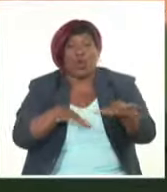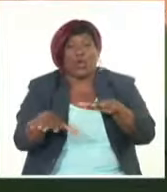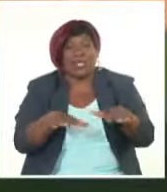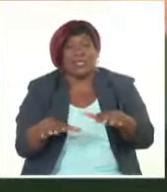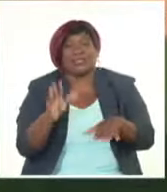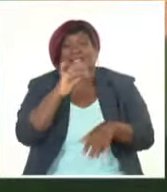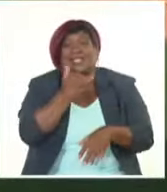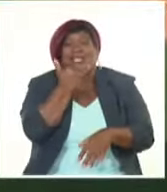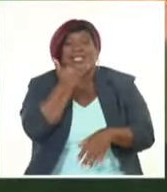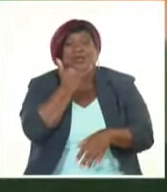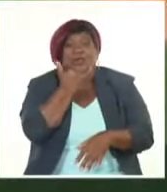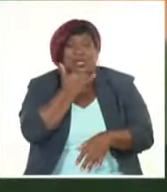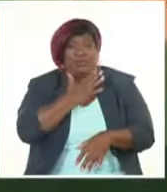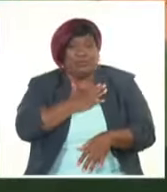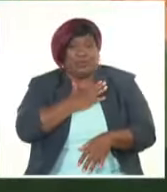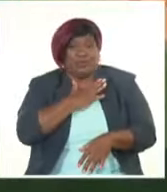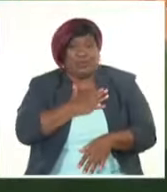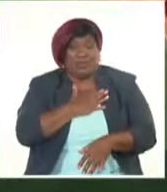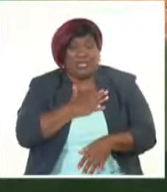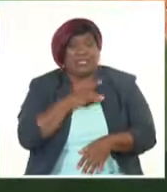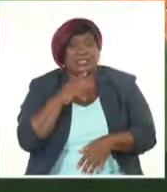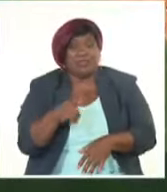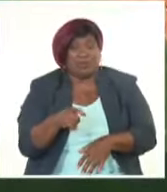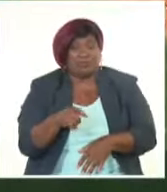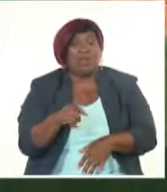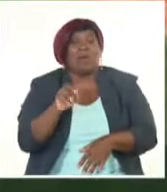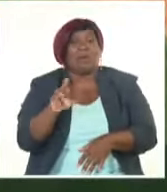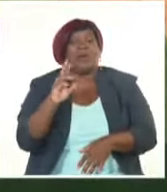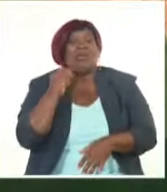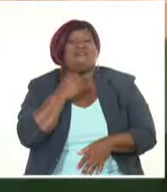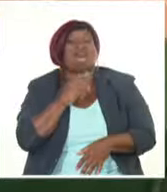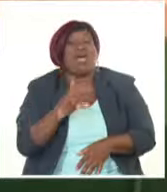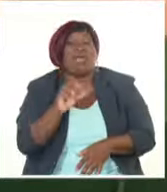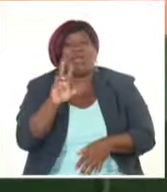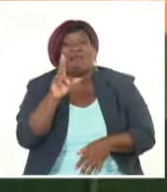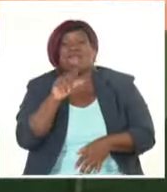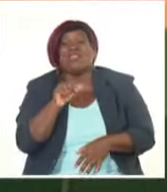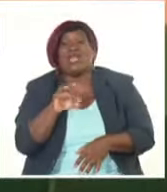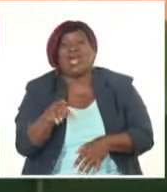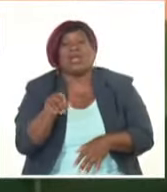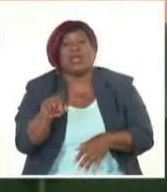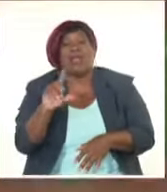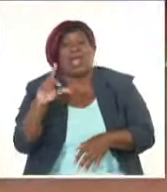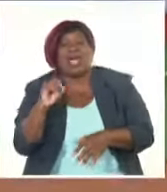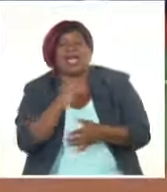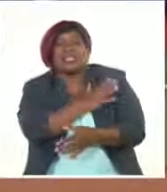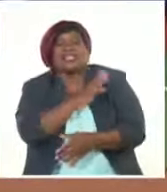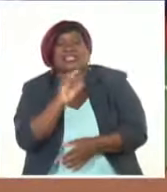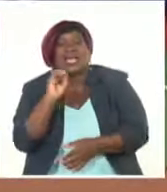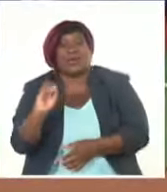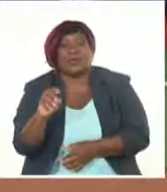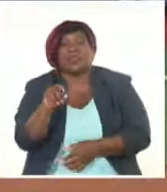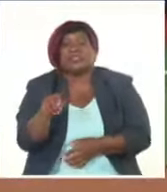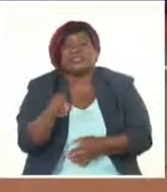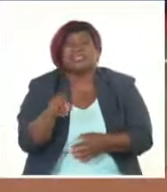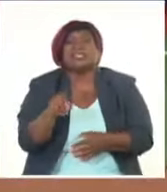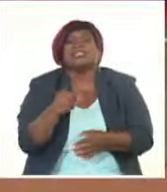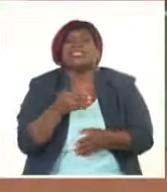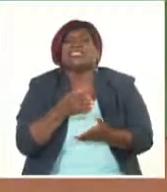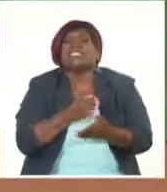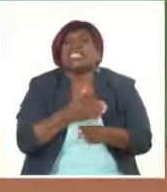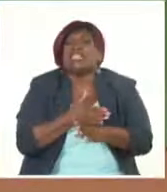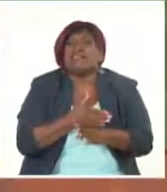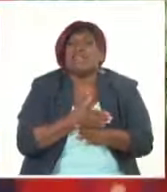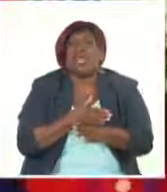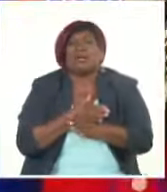3 indiscutibles, por intermedio de Rafael Viñales, Yadil Mujica y Lázaro Armenteros, lo que indica que sigue siendo la ofensiva